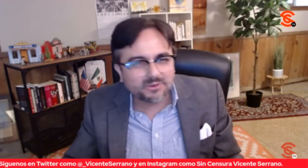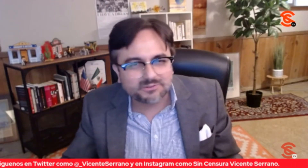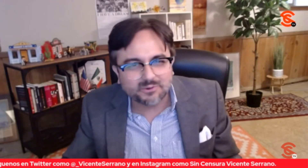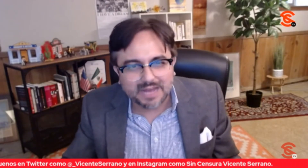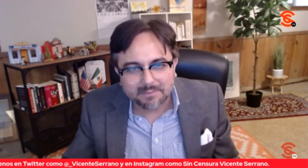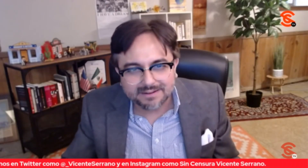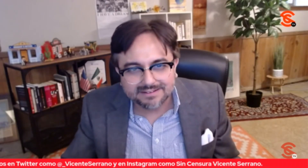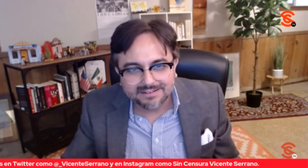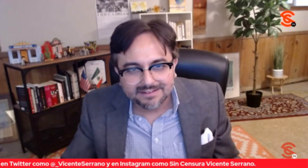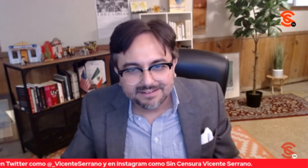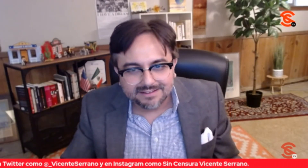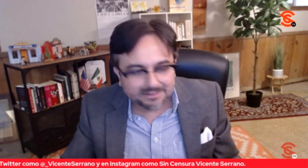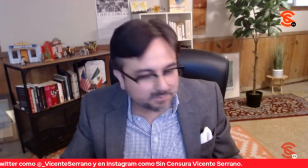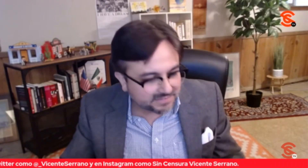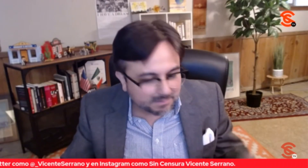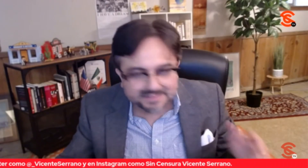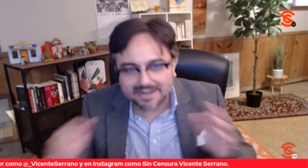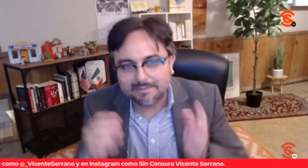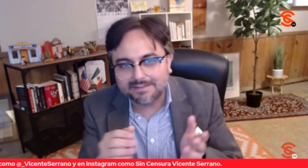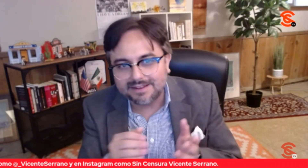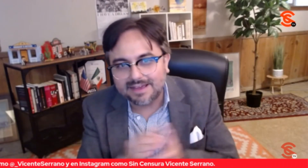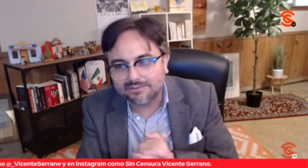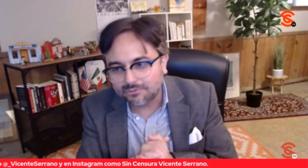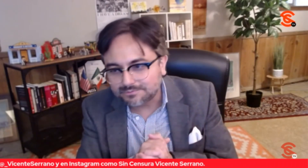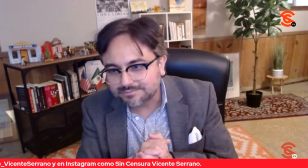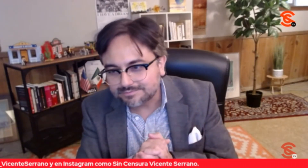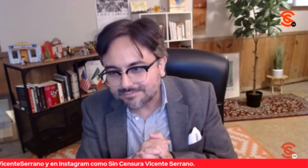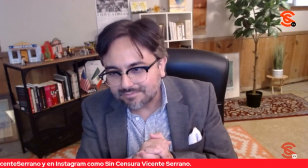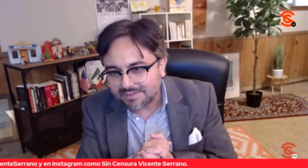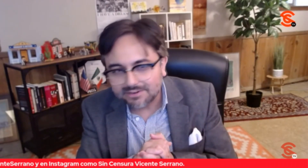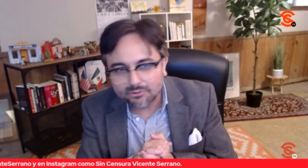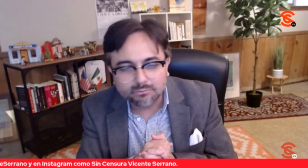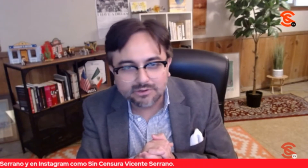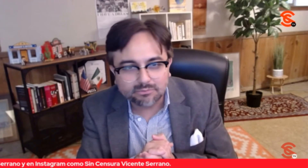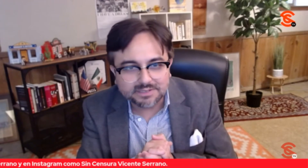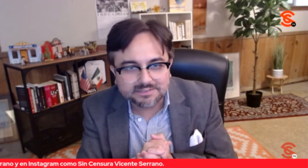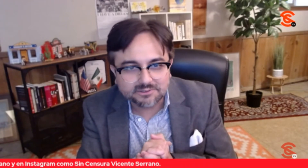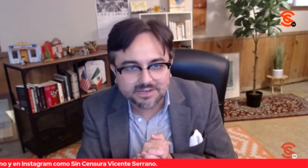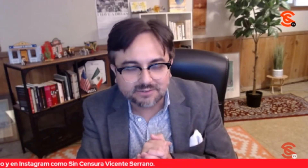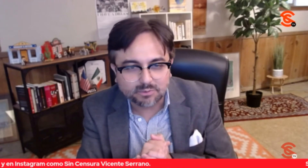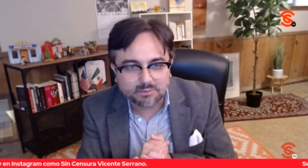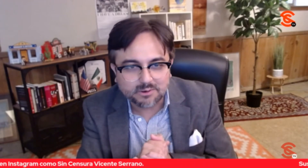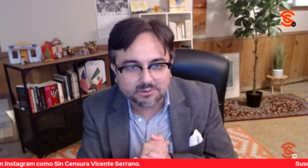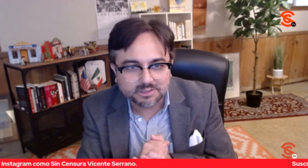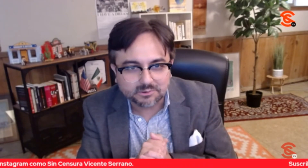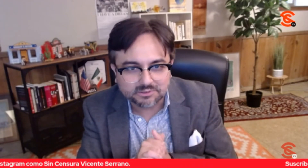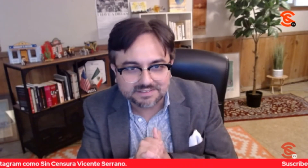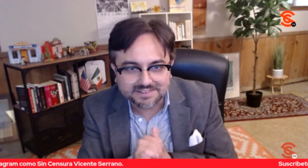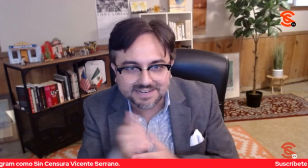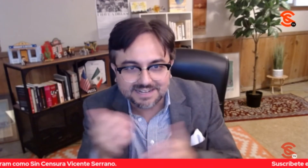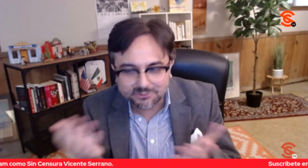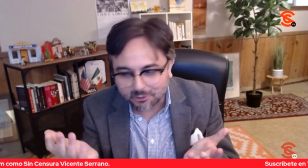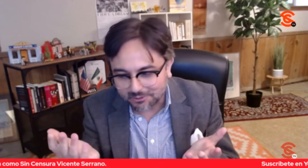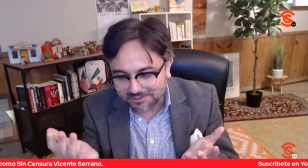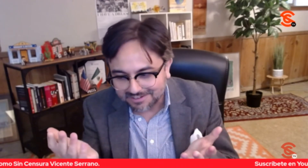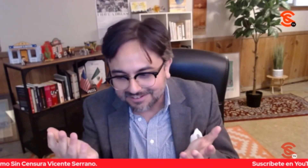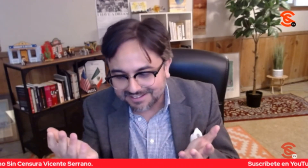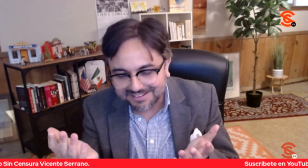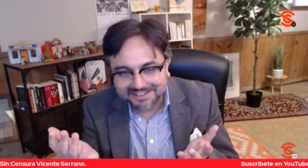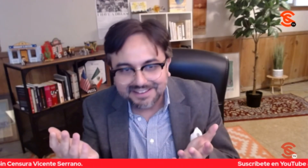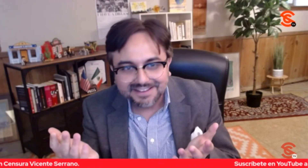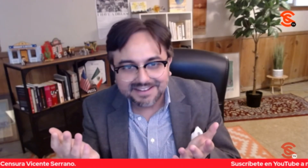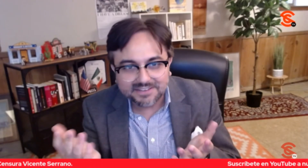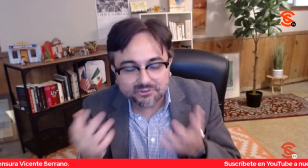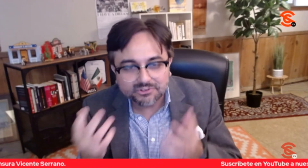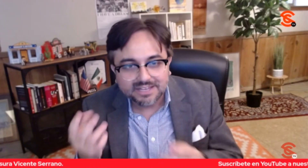eso cuestionable? Especialmente al hablar del caso de los ministros de la Suprema Corte de Justicia de la Nación,